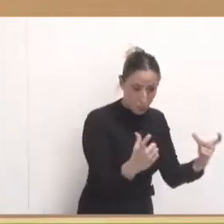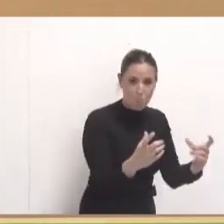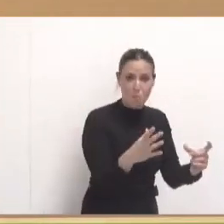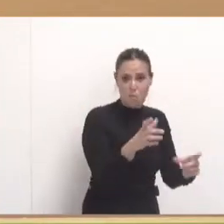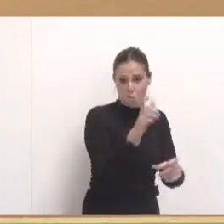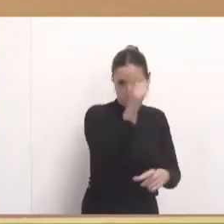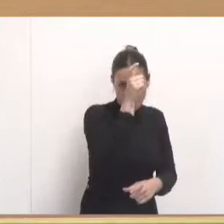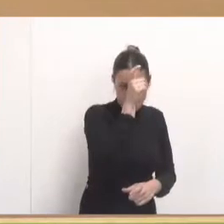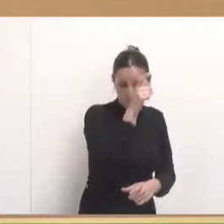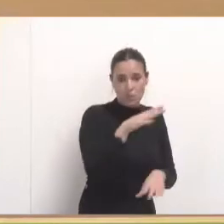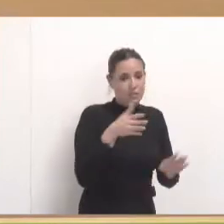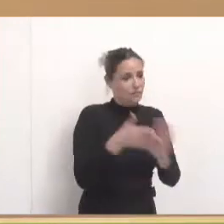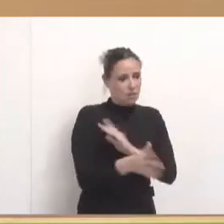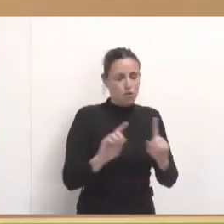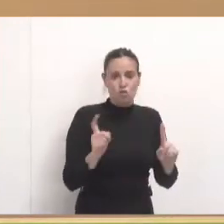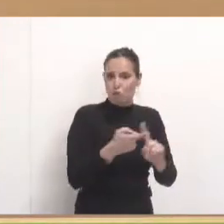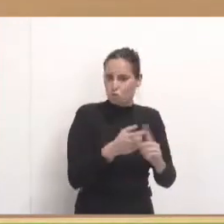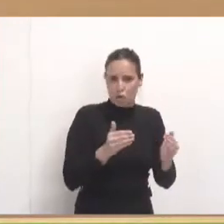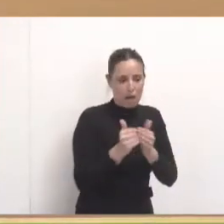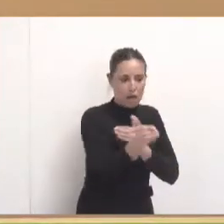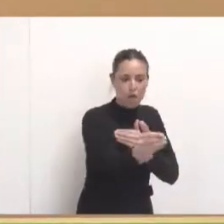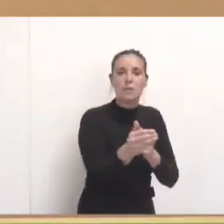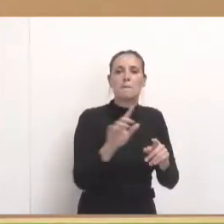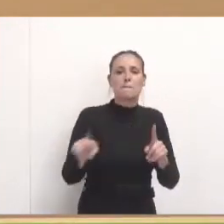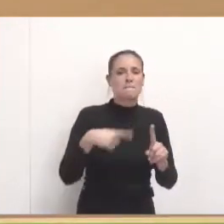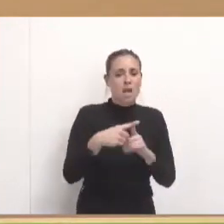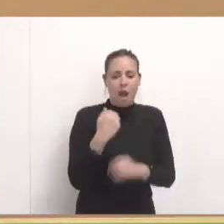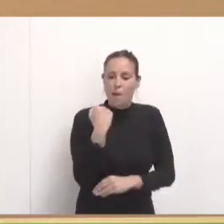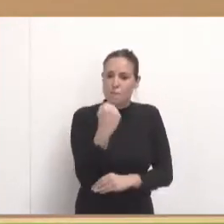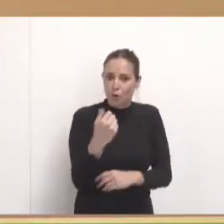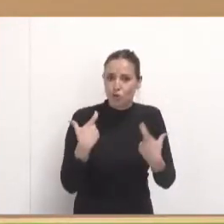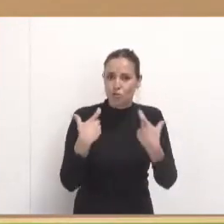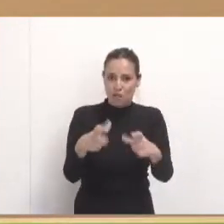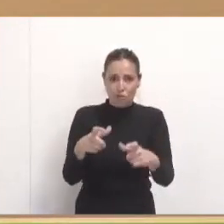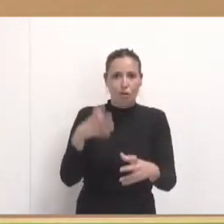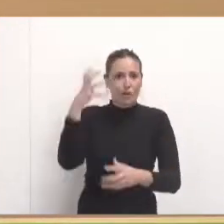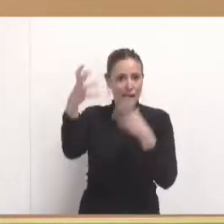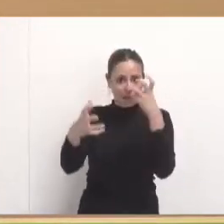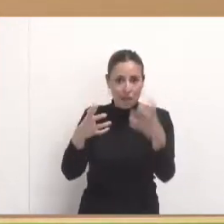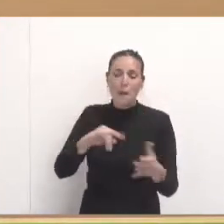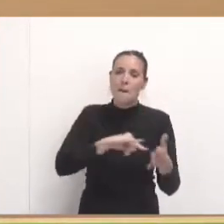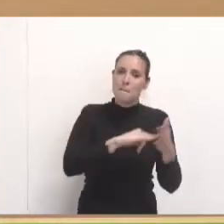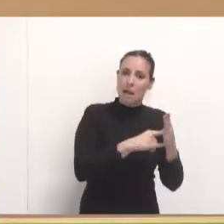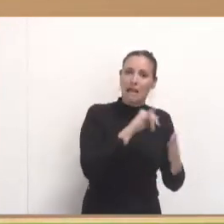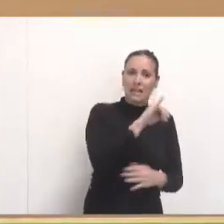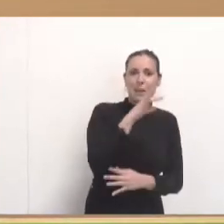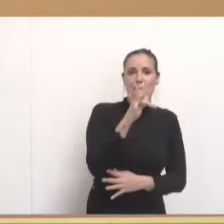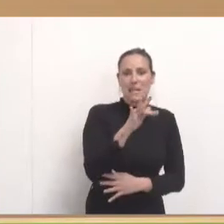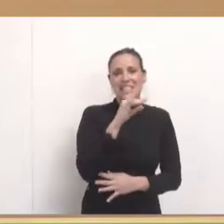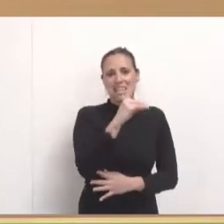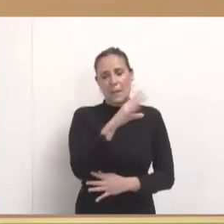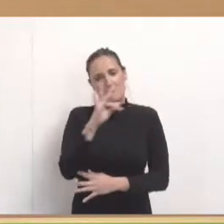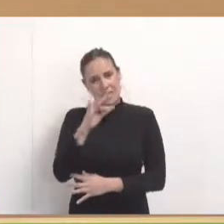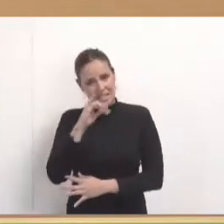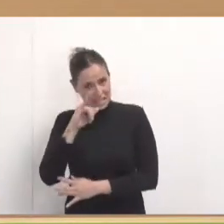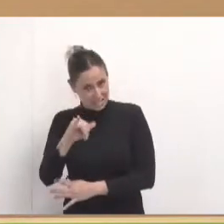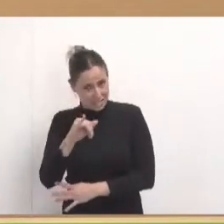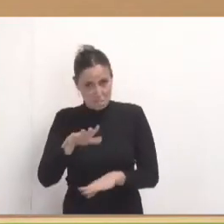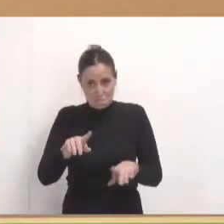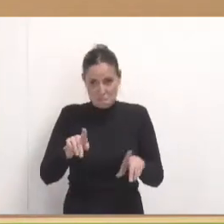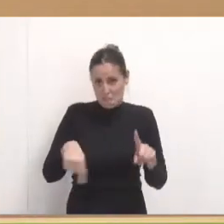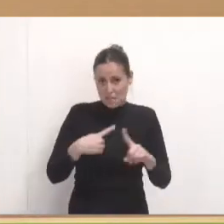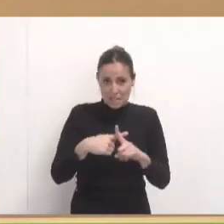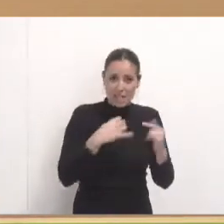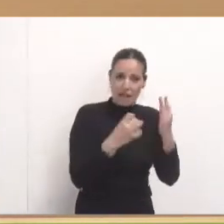medio y largo plazo, mayor apoyo al sector agroganadero, ayudas europeas específicas, planes de innovación y en I+D+I, estudio de una fiscalía diferenciada,